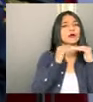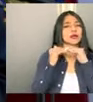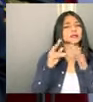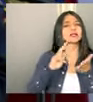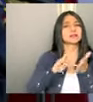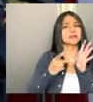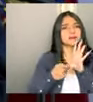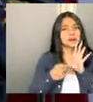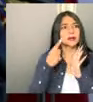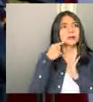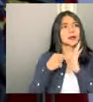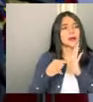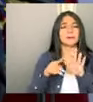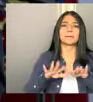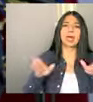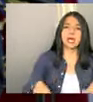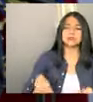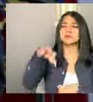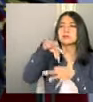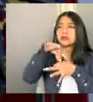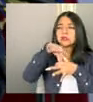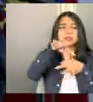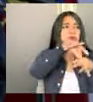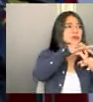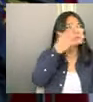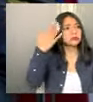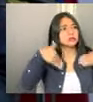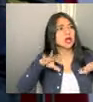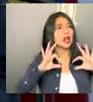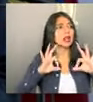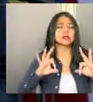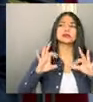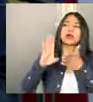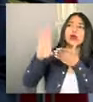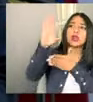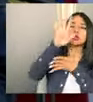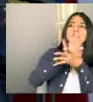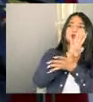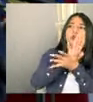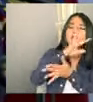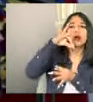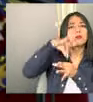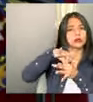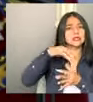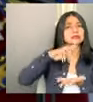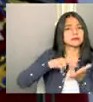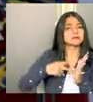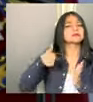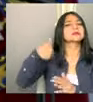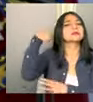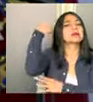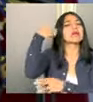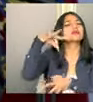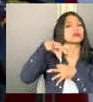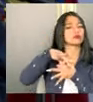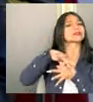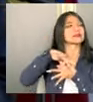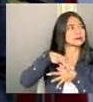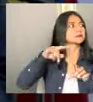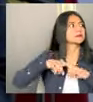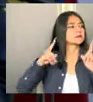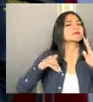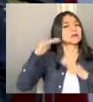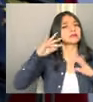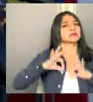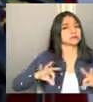unos colegios, unas mesas electorales y la infraestructura para poder, digamos, votar, ejercer el derecho al voto. Lo fundamental